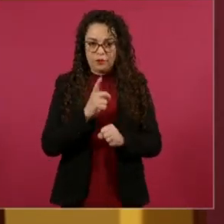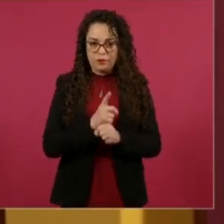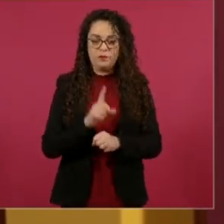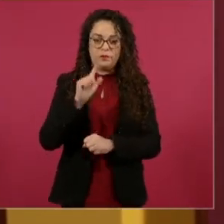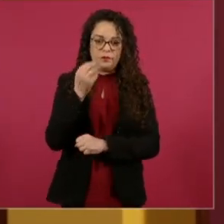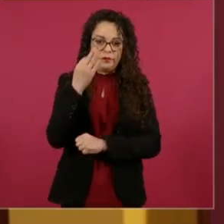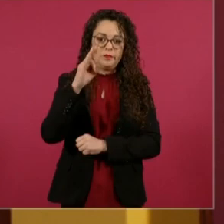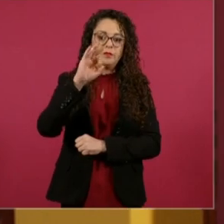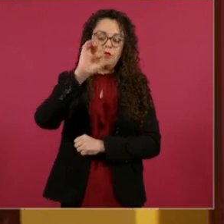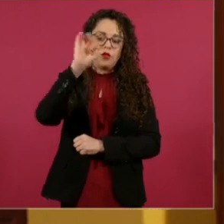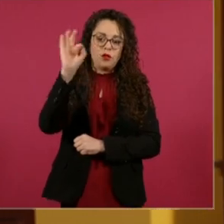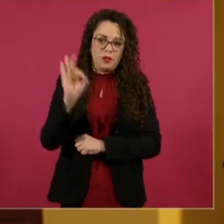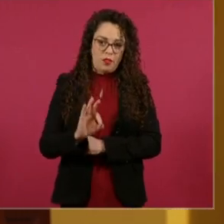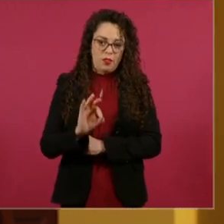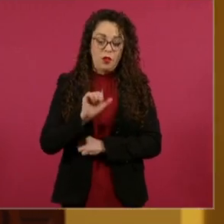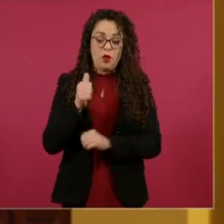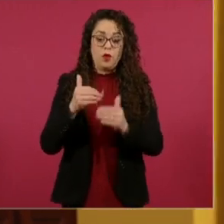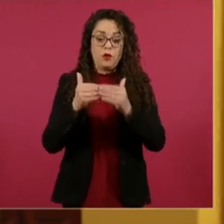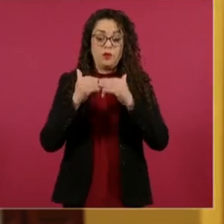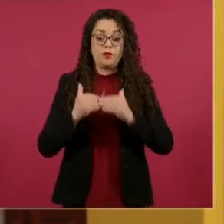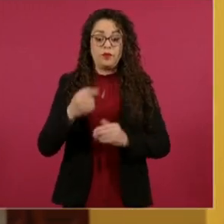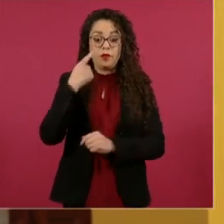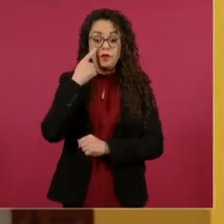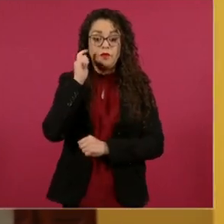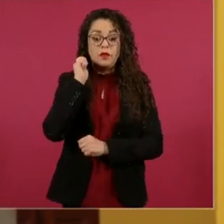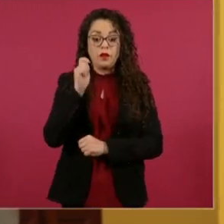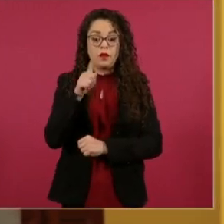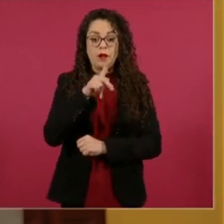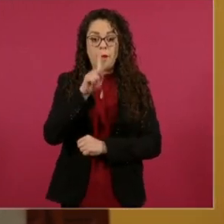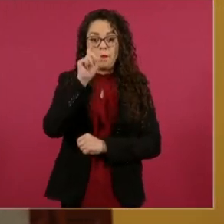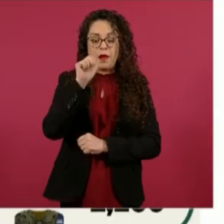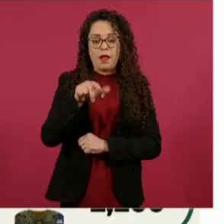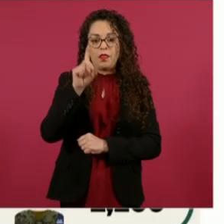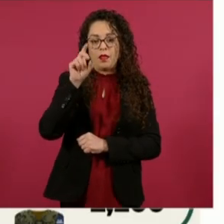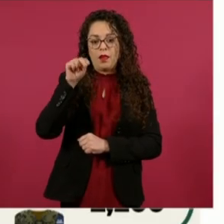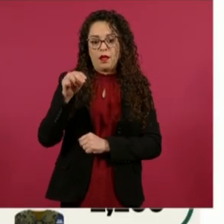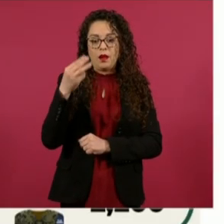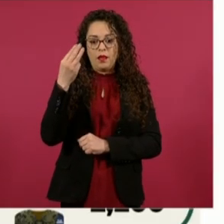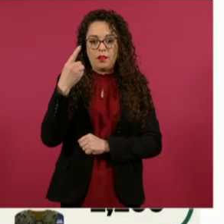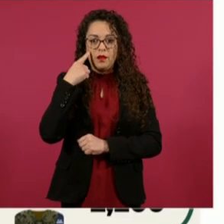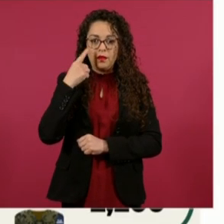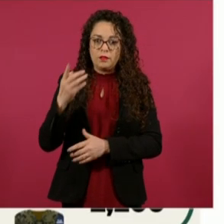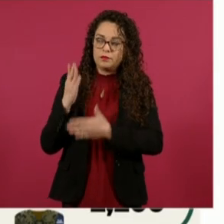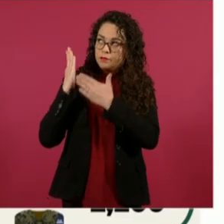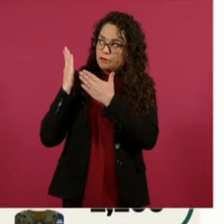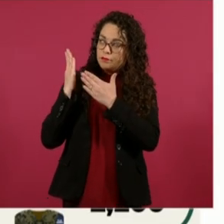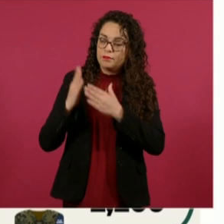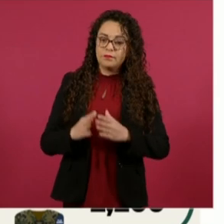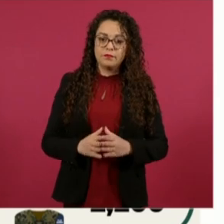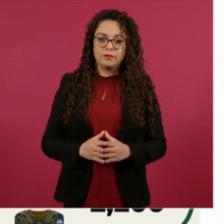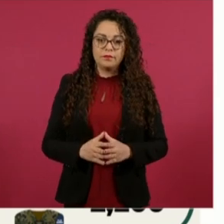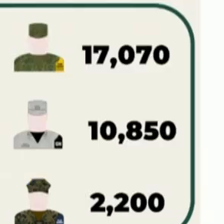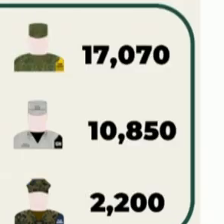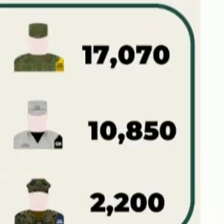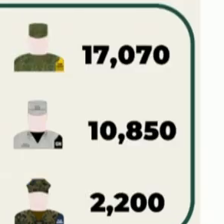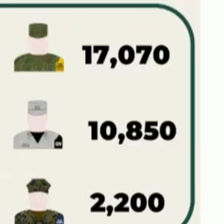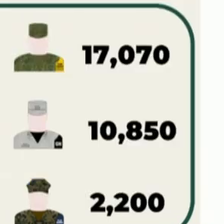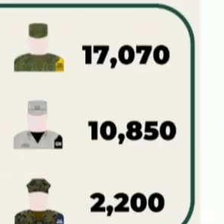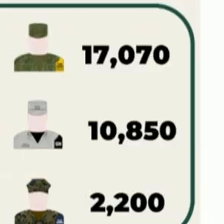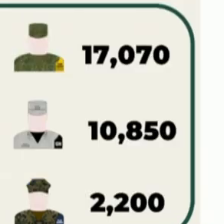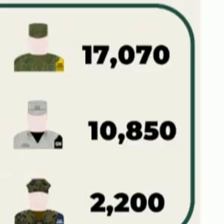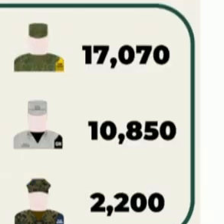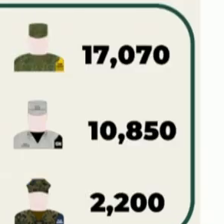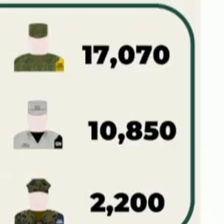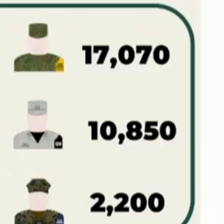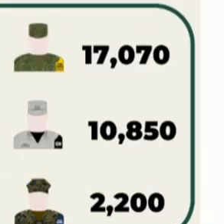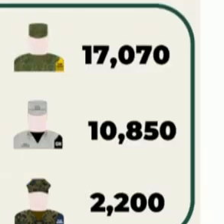Adelante. Sobre la atención a desastres, el plan DN3, el plan Marina y el plan de la Guardia Nacional Asistencia,